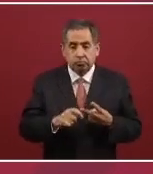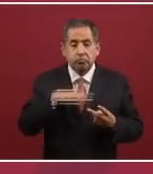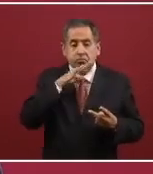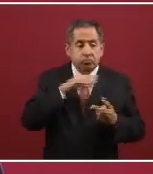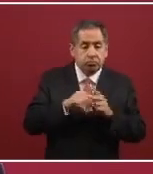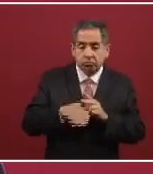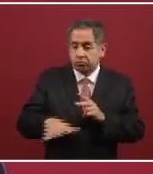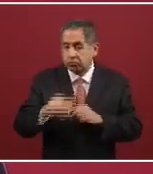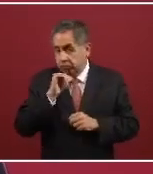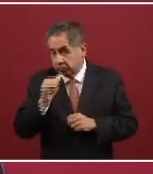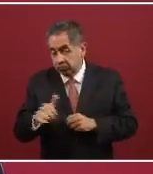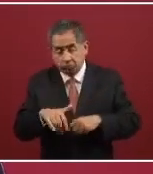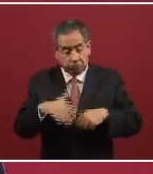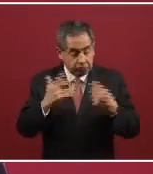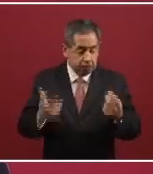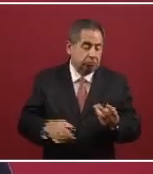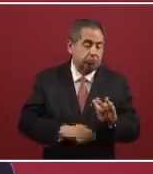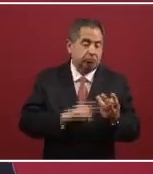contamina,